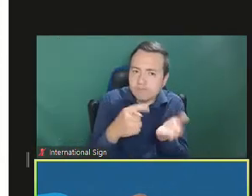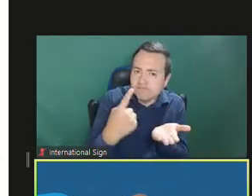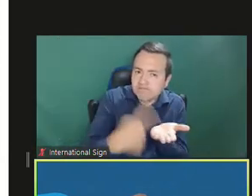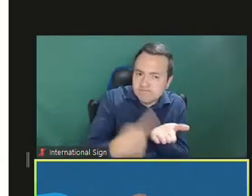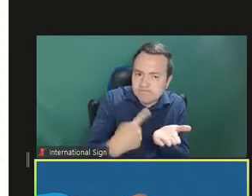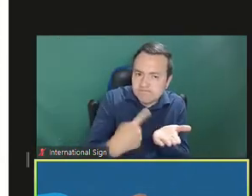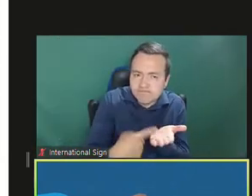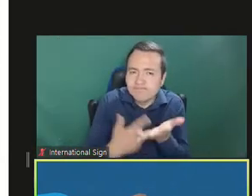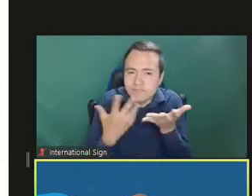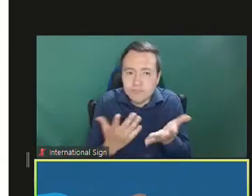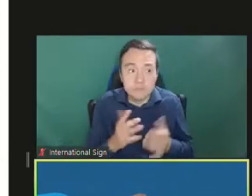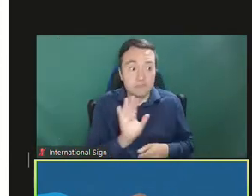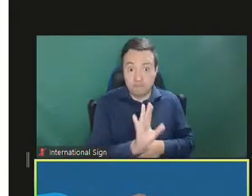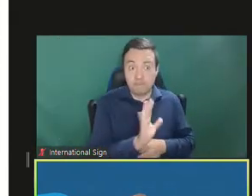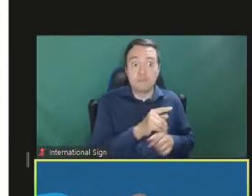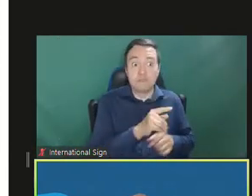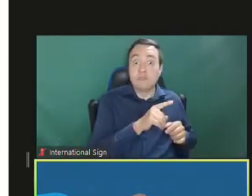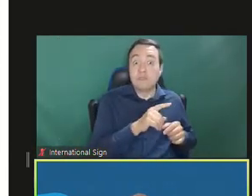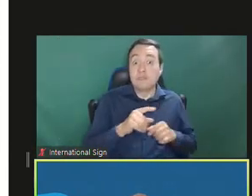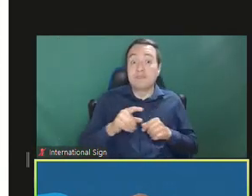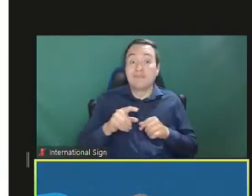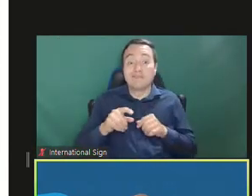el esfuerzo legislativo